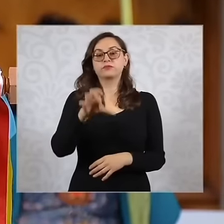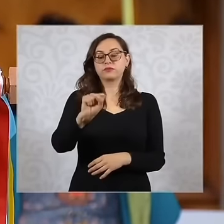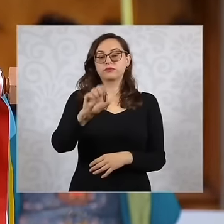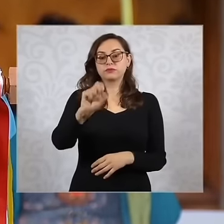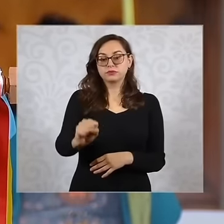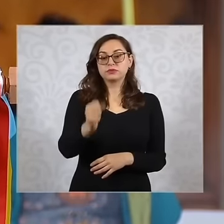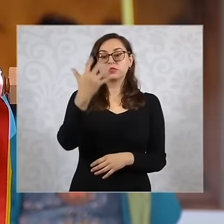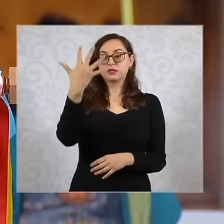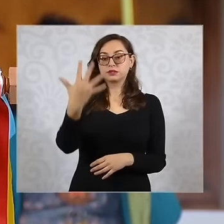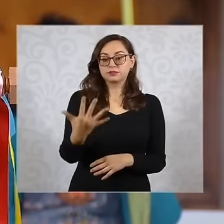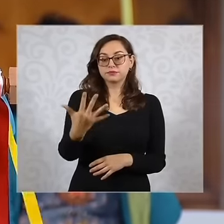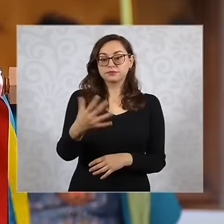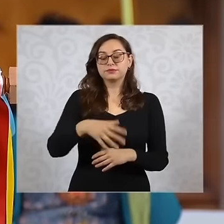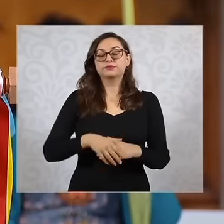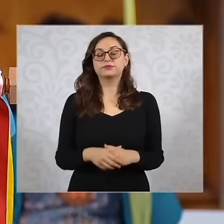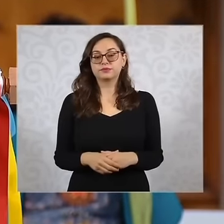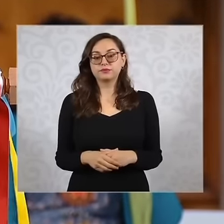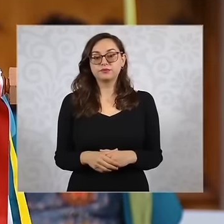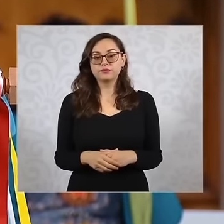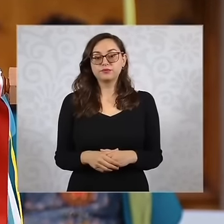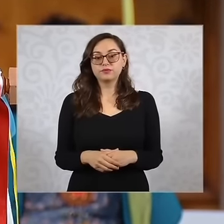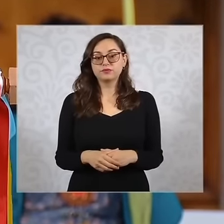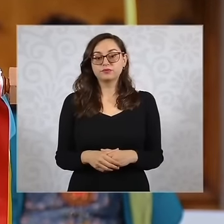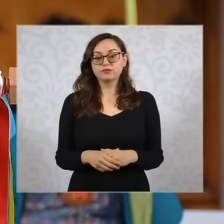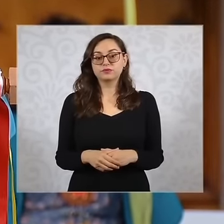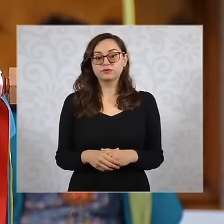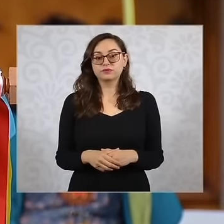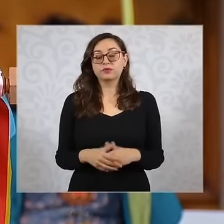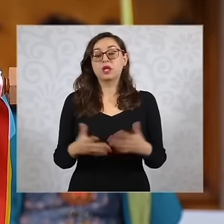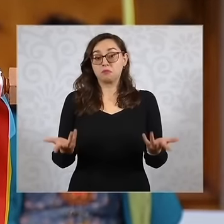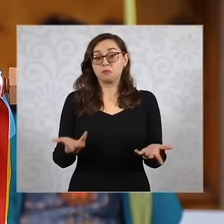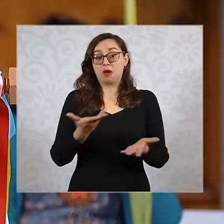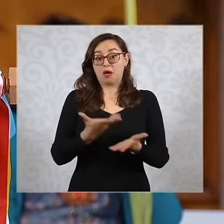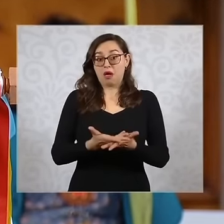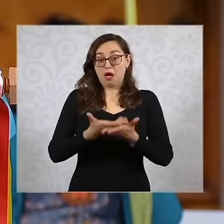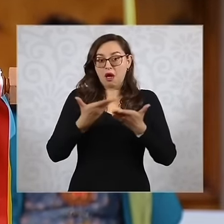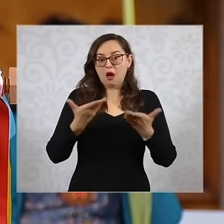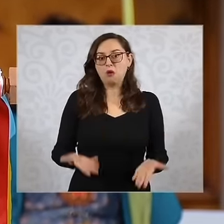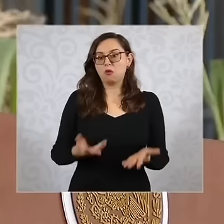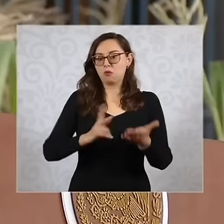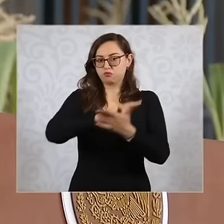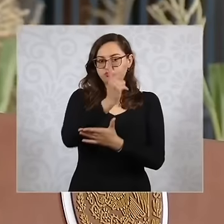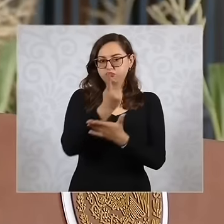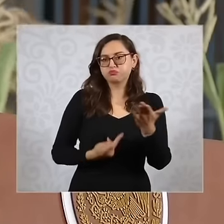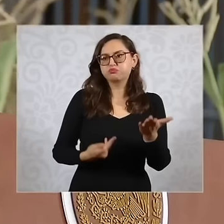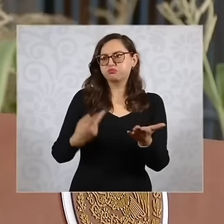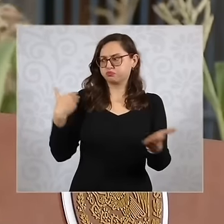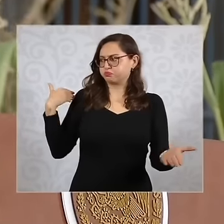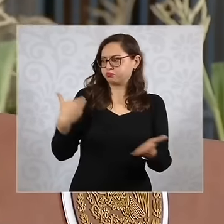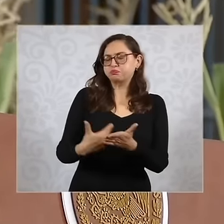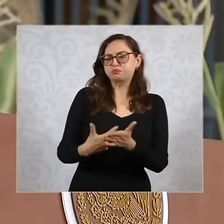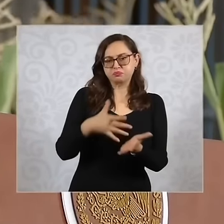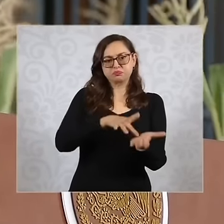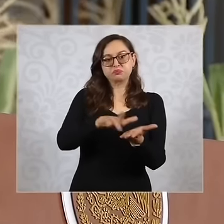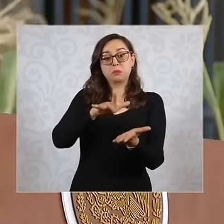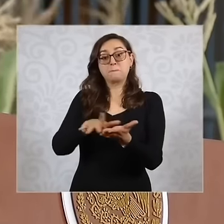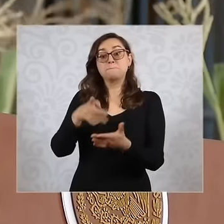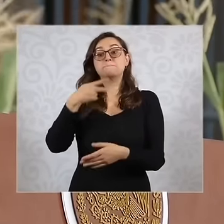65. Acompañaremos los apoyos actuales con un nuevo programa que se